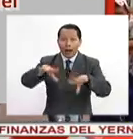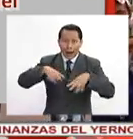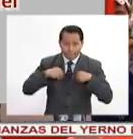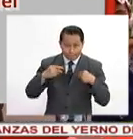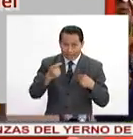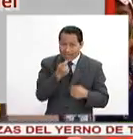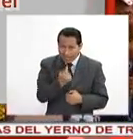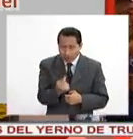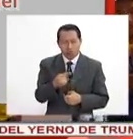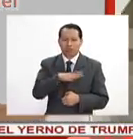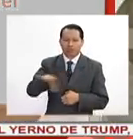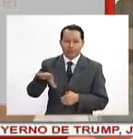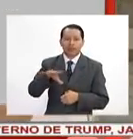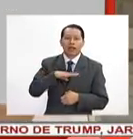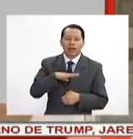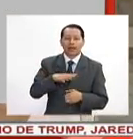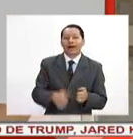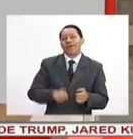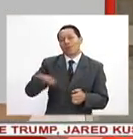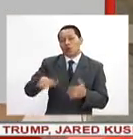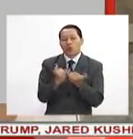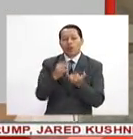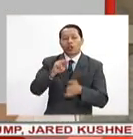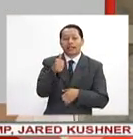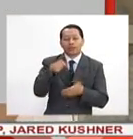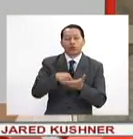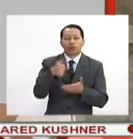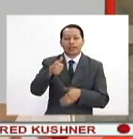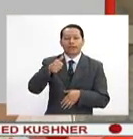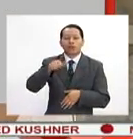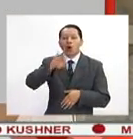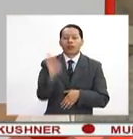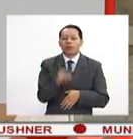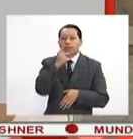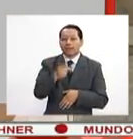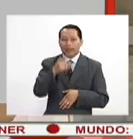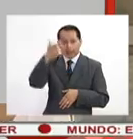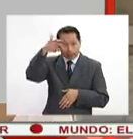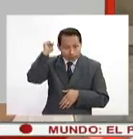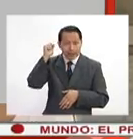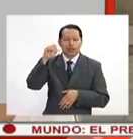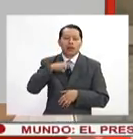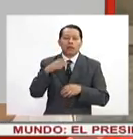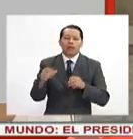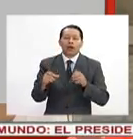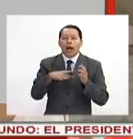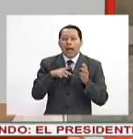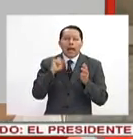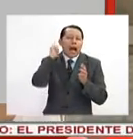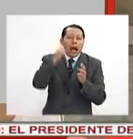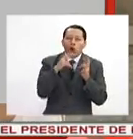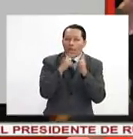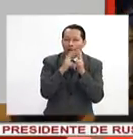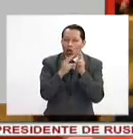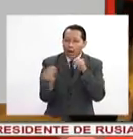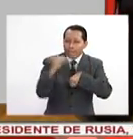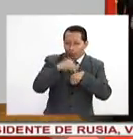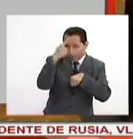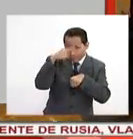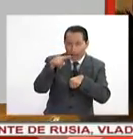materia política, 86.6% rechaza que los candidatos utilicen símbolos o recursos religiosos para ganar